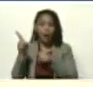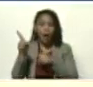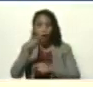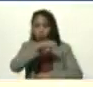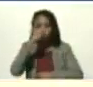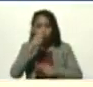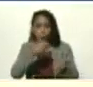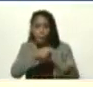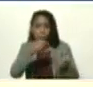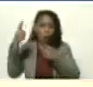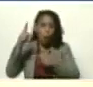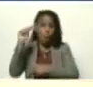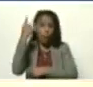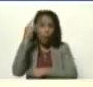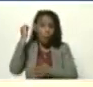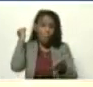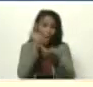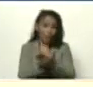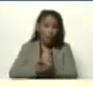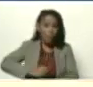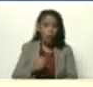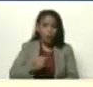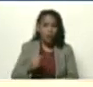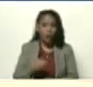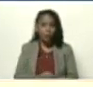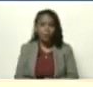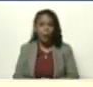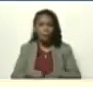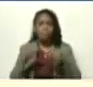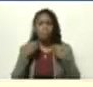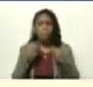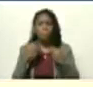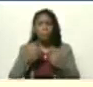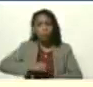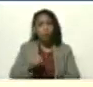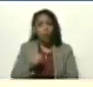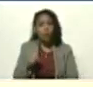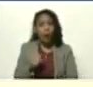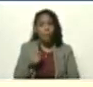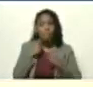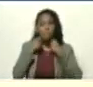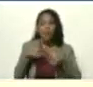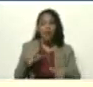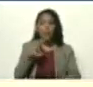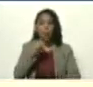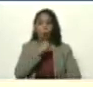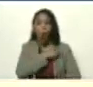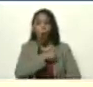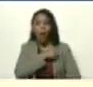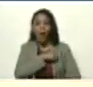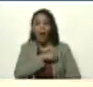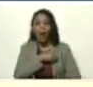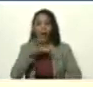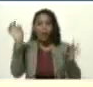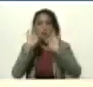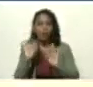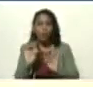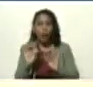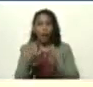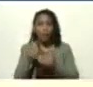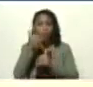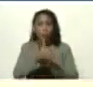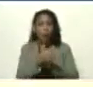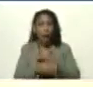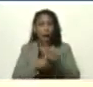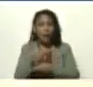narcotraficante. Primero matar policías para que la policía pierda su moral y su efectividad. Y luego